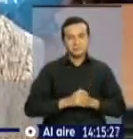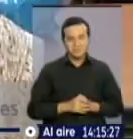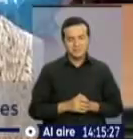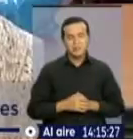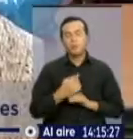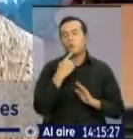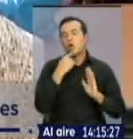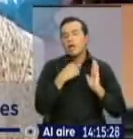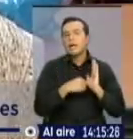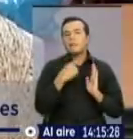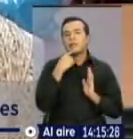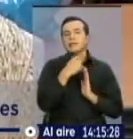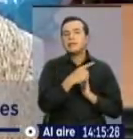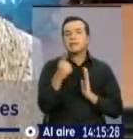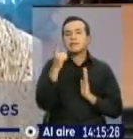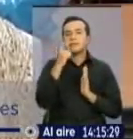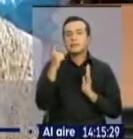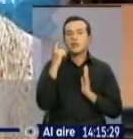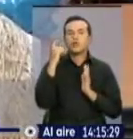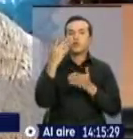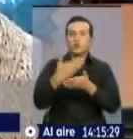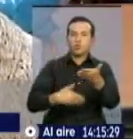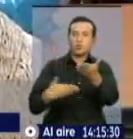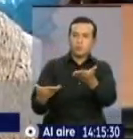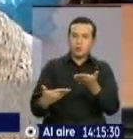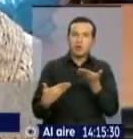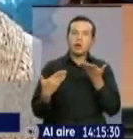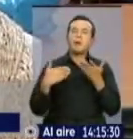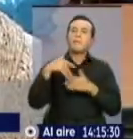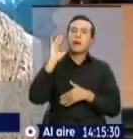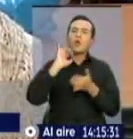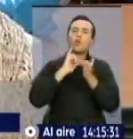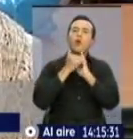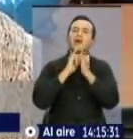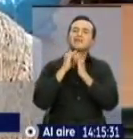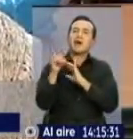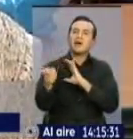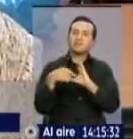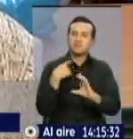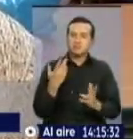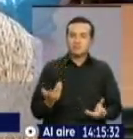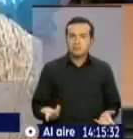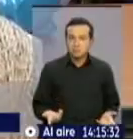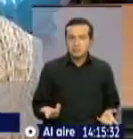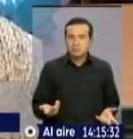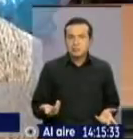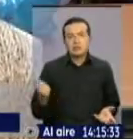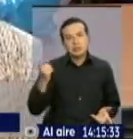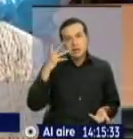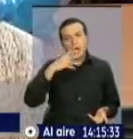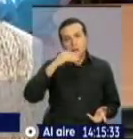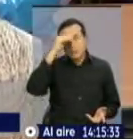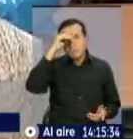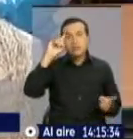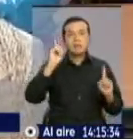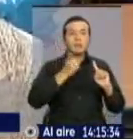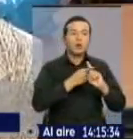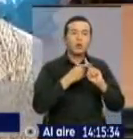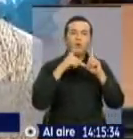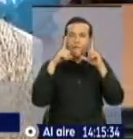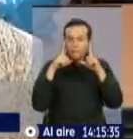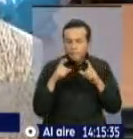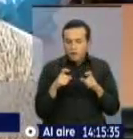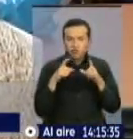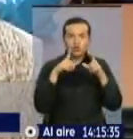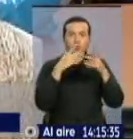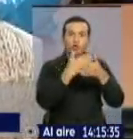ejemplo, dicen que tiene que mandarme un documento, mándamelo por WhatsApp. Entonces uno tiene que saber primero cómo le toma la foto